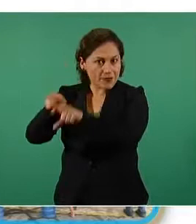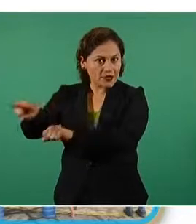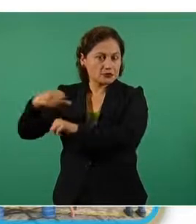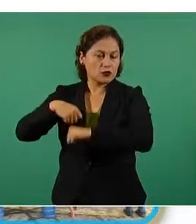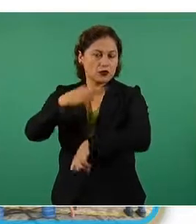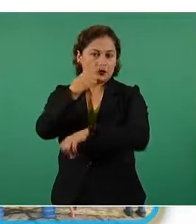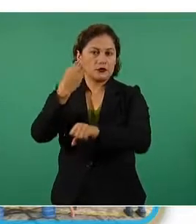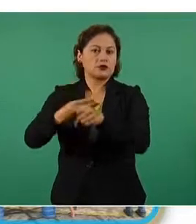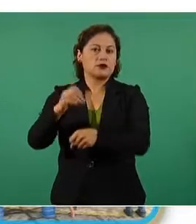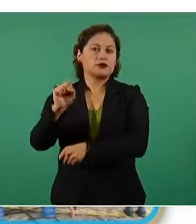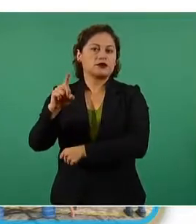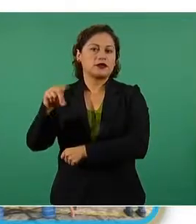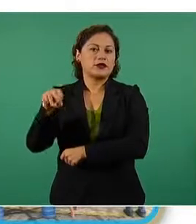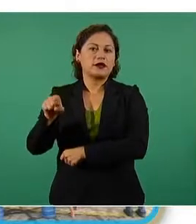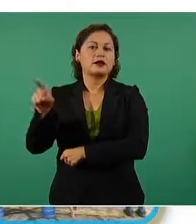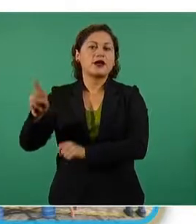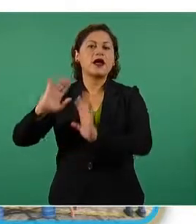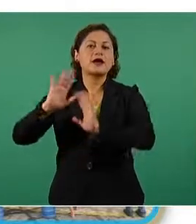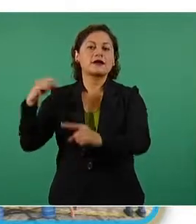Defensa lleva repartido